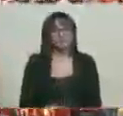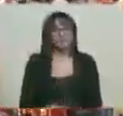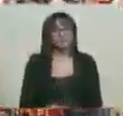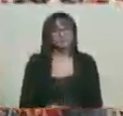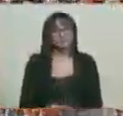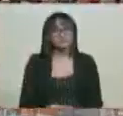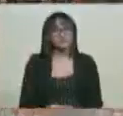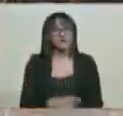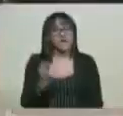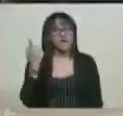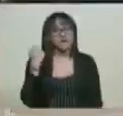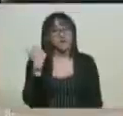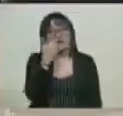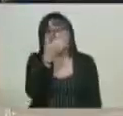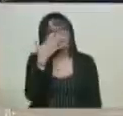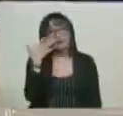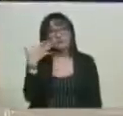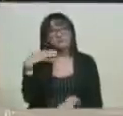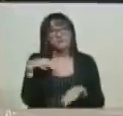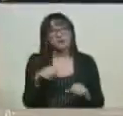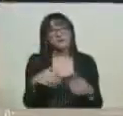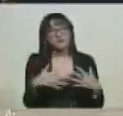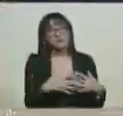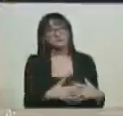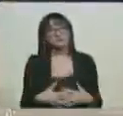Ayer el imperialismo norteamericano,